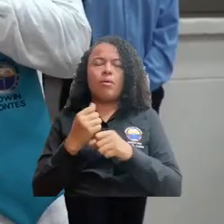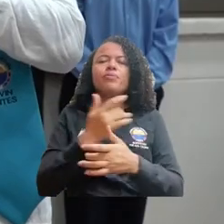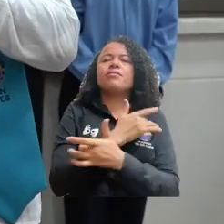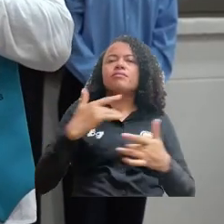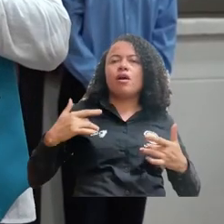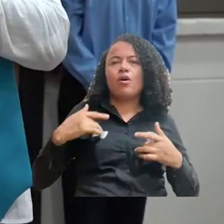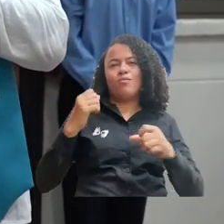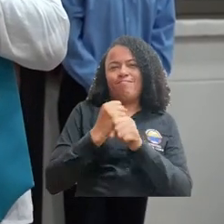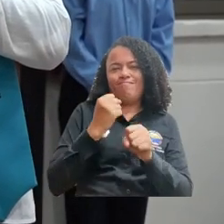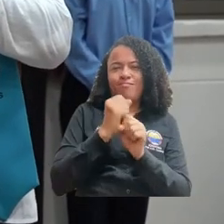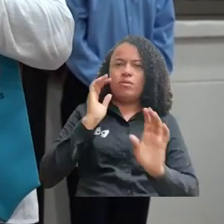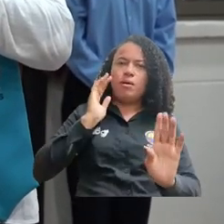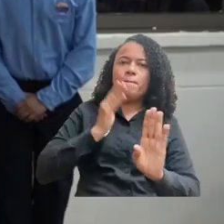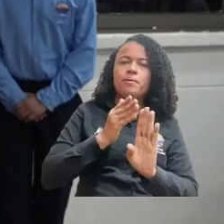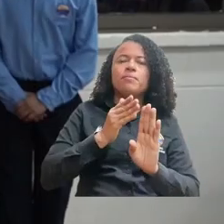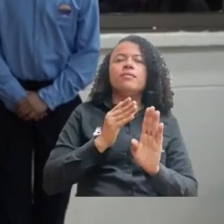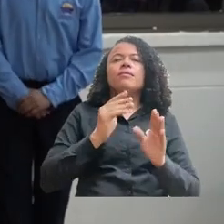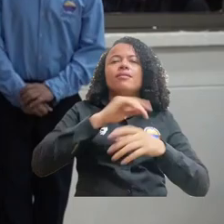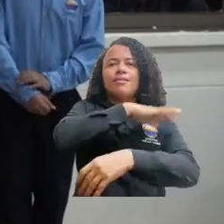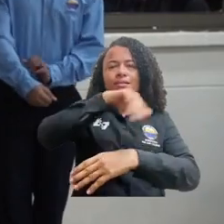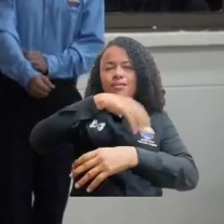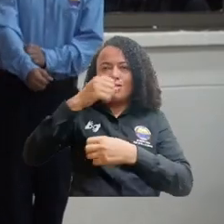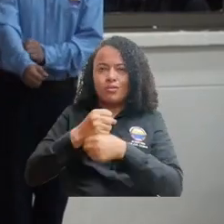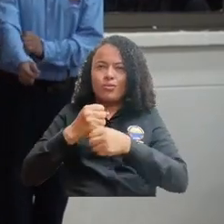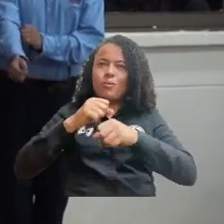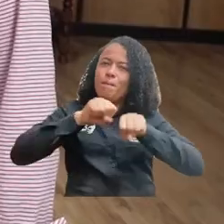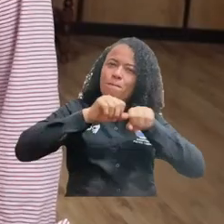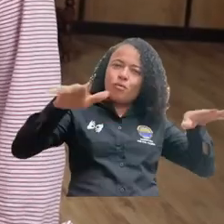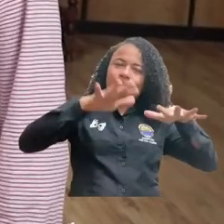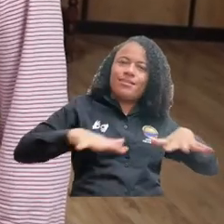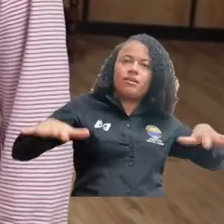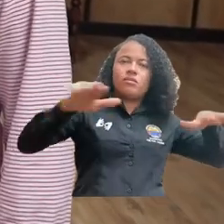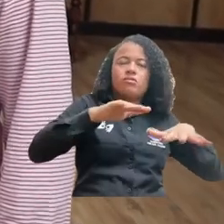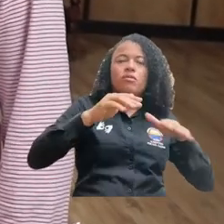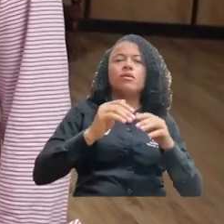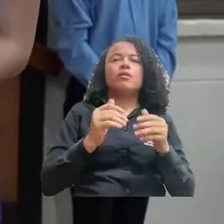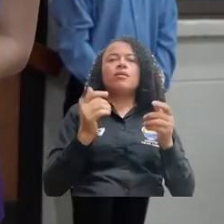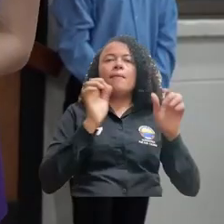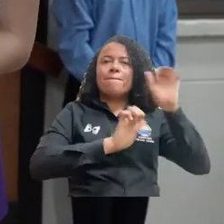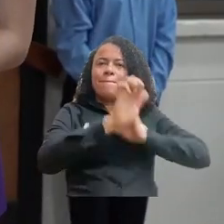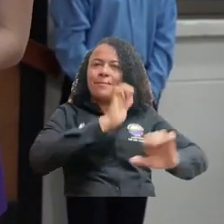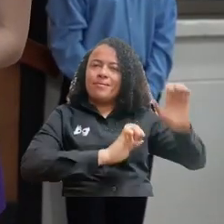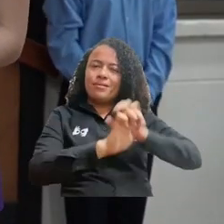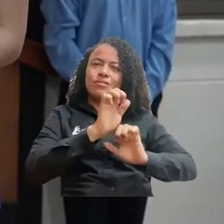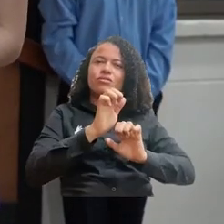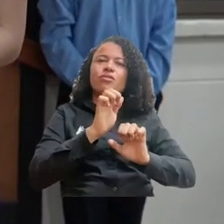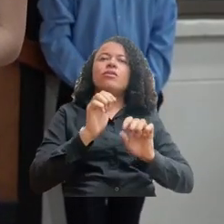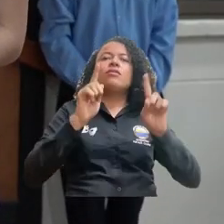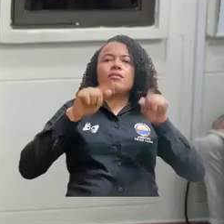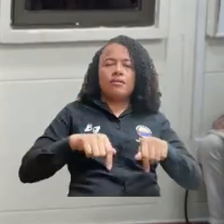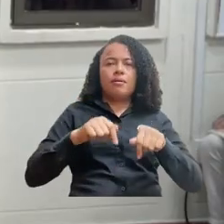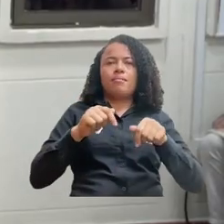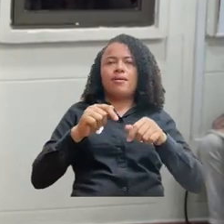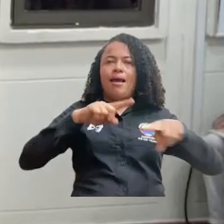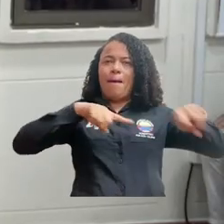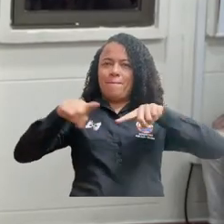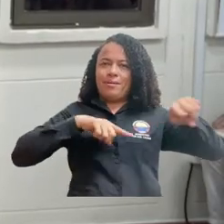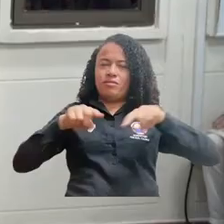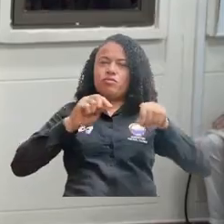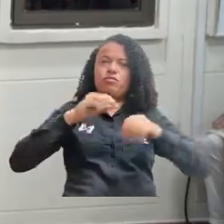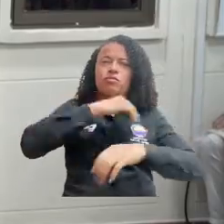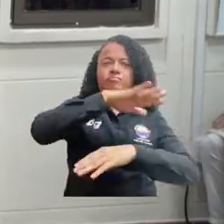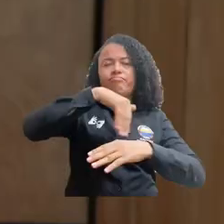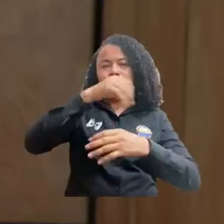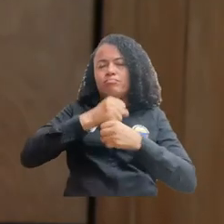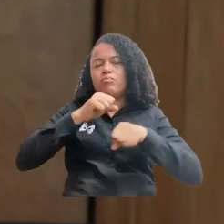en el Trabajo, Salud Ocupacional, Gestión Pública Territorial, Prevención de Riesgos Laborales y en Procesos de Gestión Pública